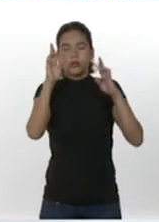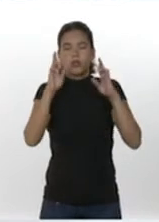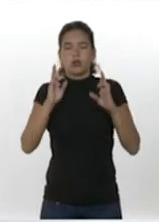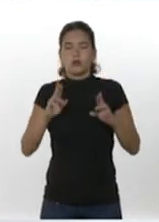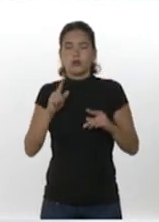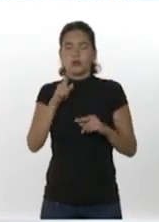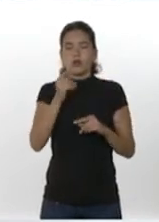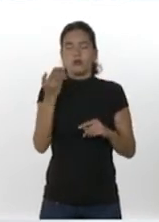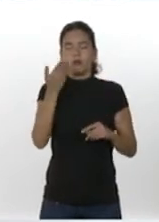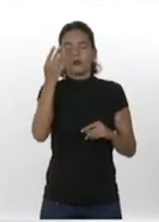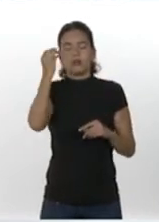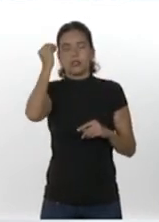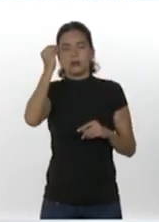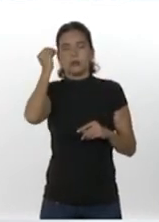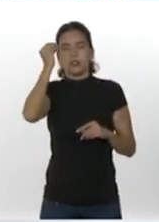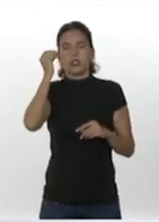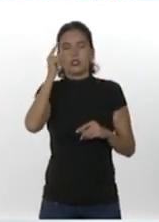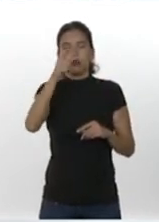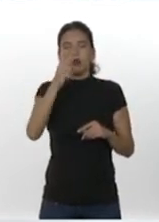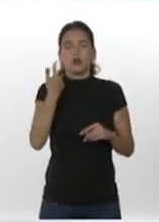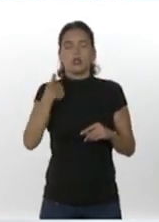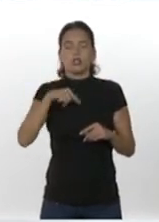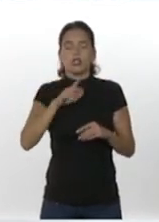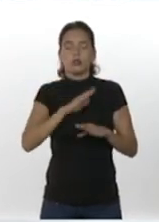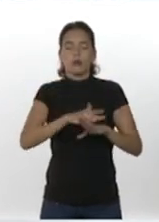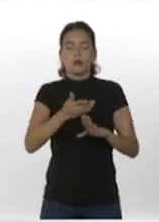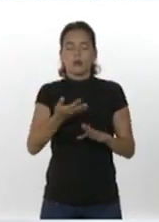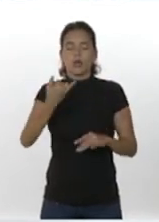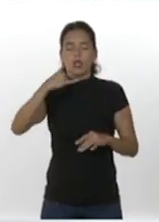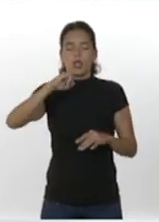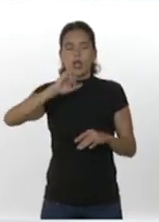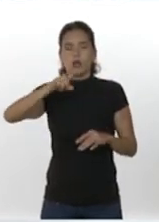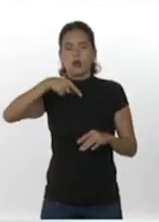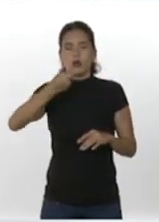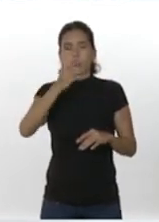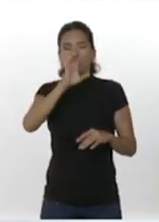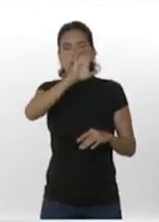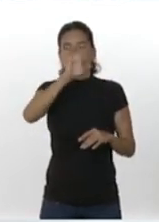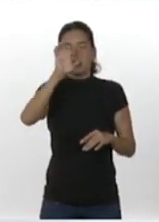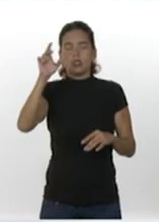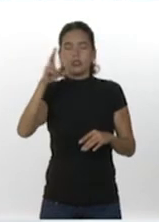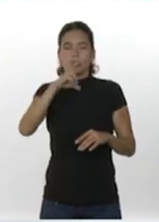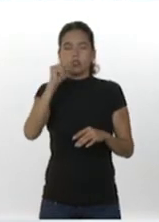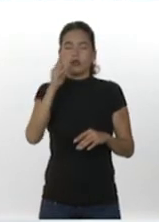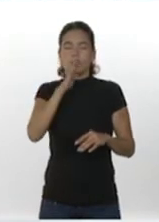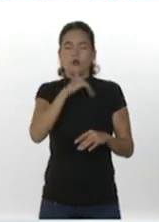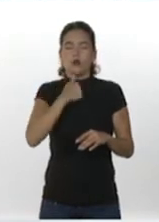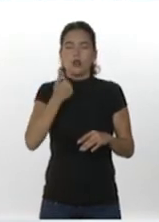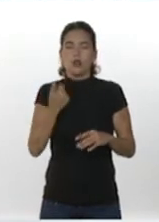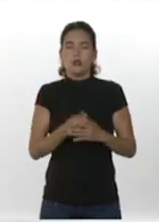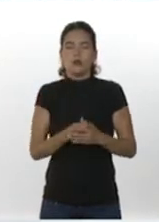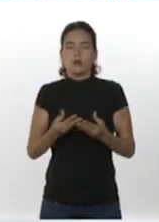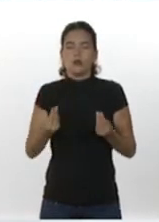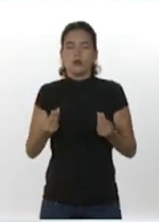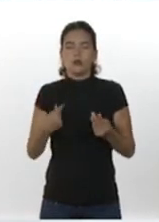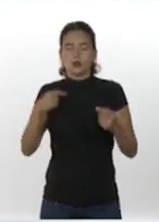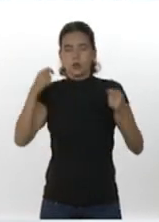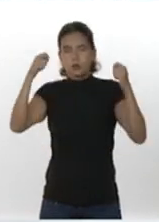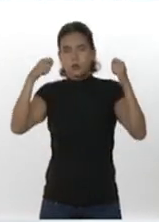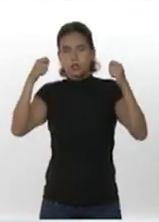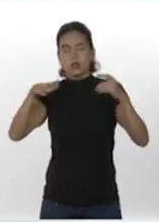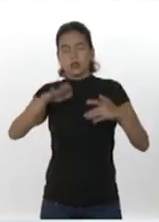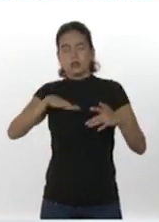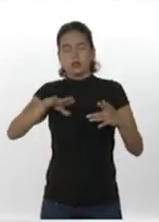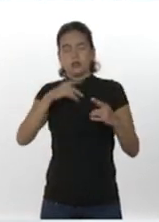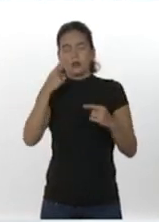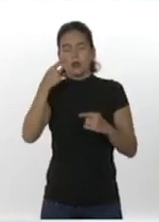es importante reflexionar sobre lo que tenemos, porque existen otros países donde no. Podemos ver miles de documentales donde vamos a ampliar un